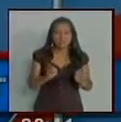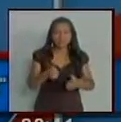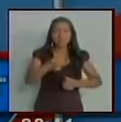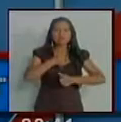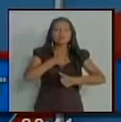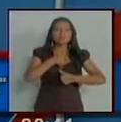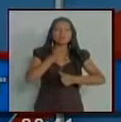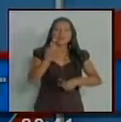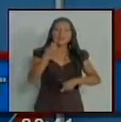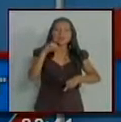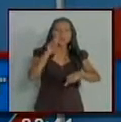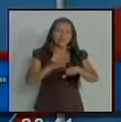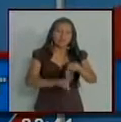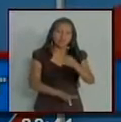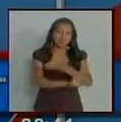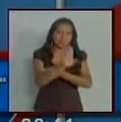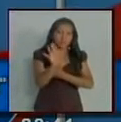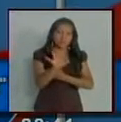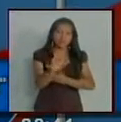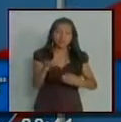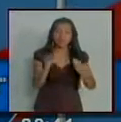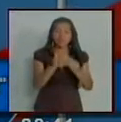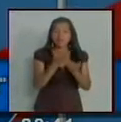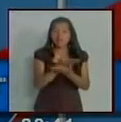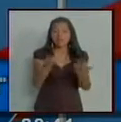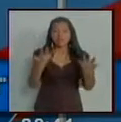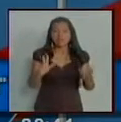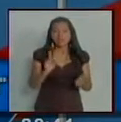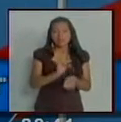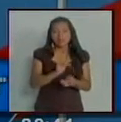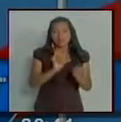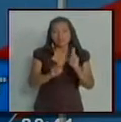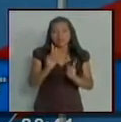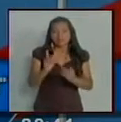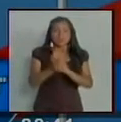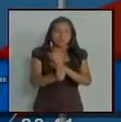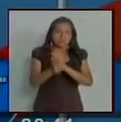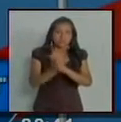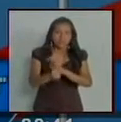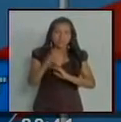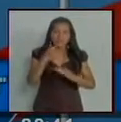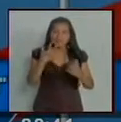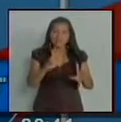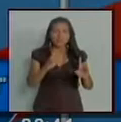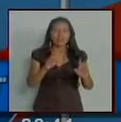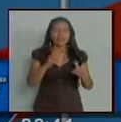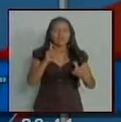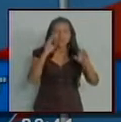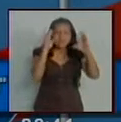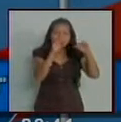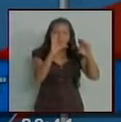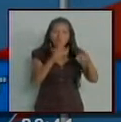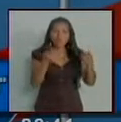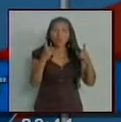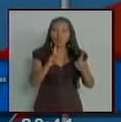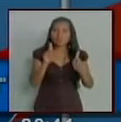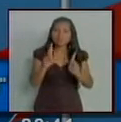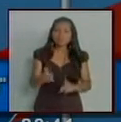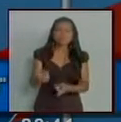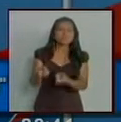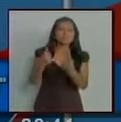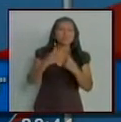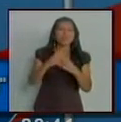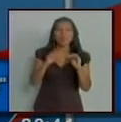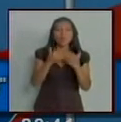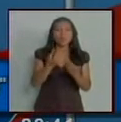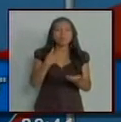naturaleza, nos protege. Entonces, los libros antiguos de medicina se enseñaban a los médicos que cuando su paciente le pregunta,